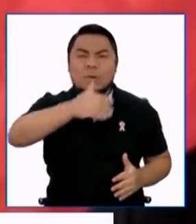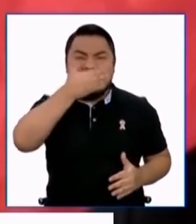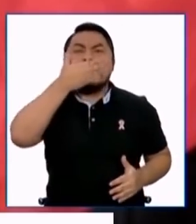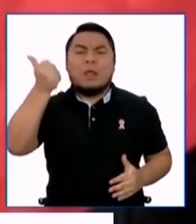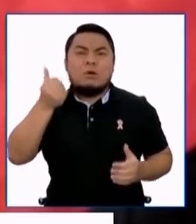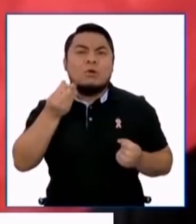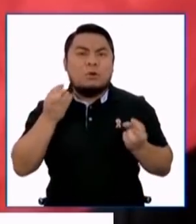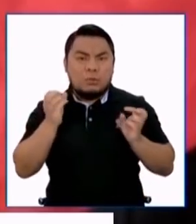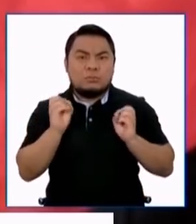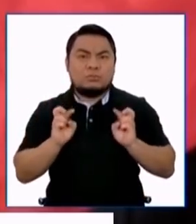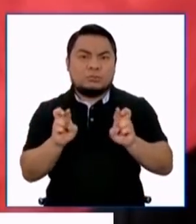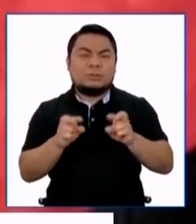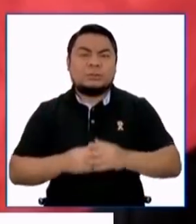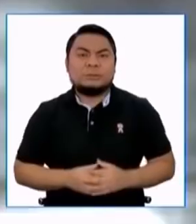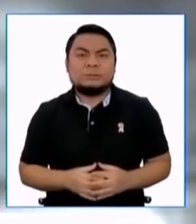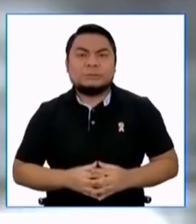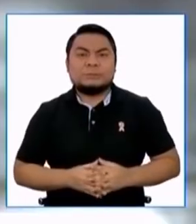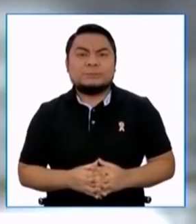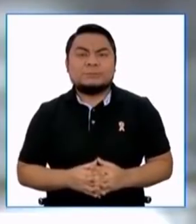mejores oportunidades,